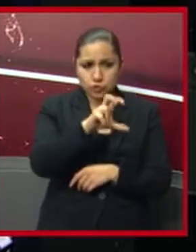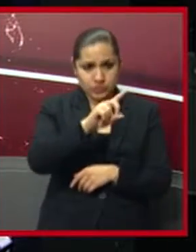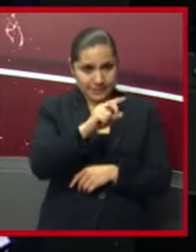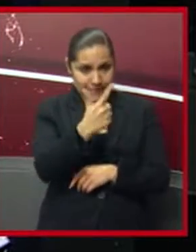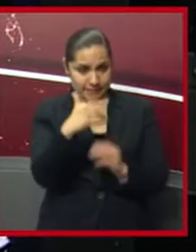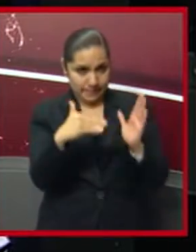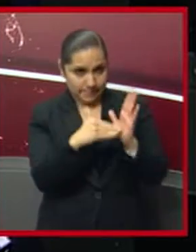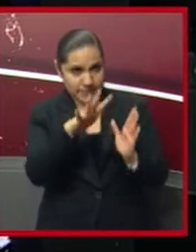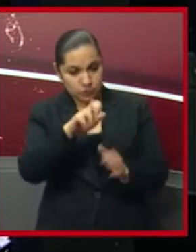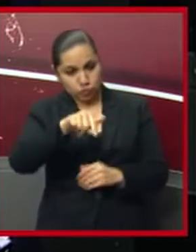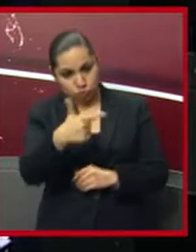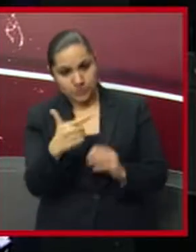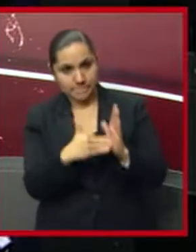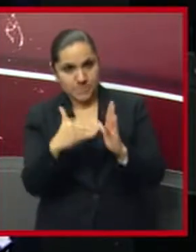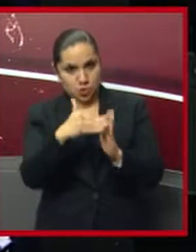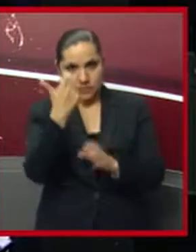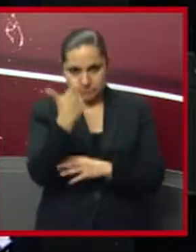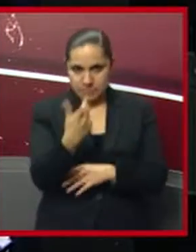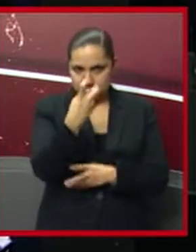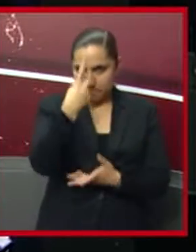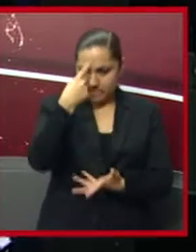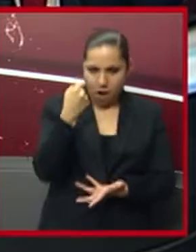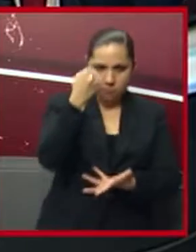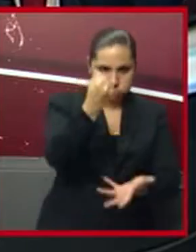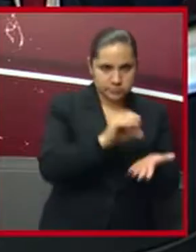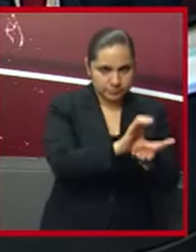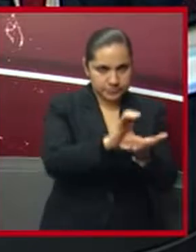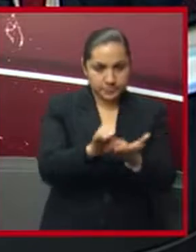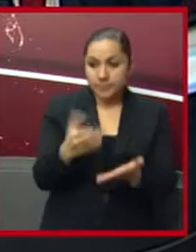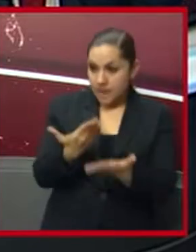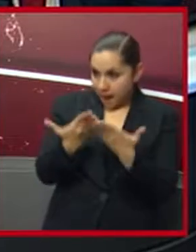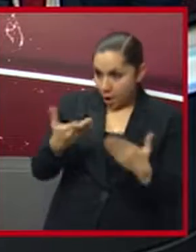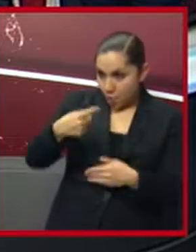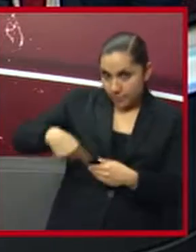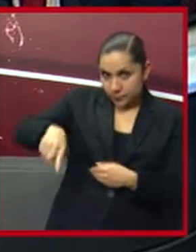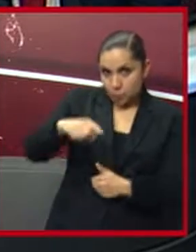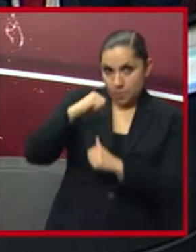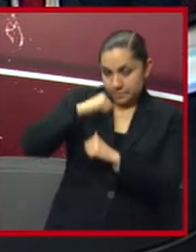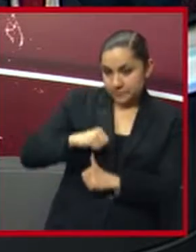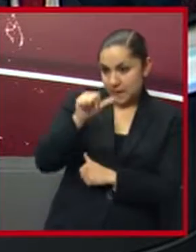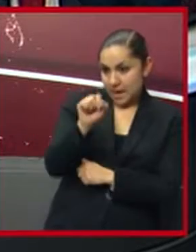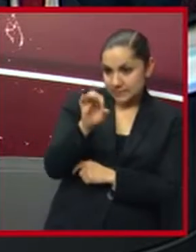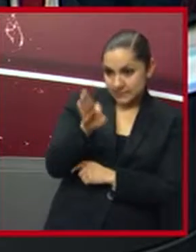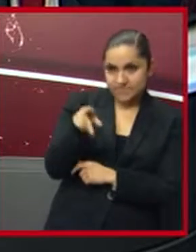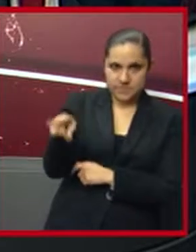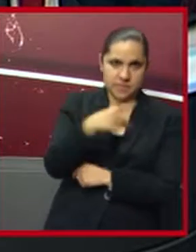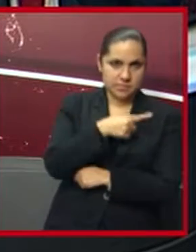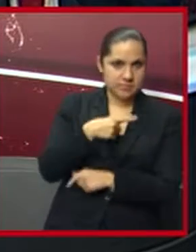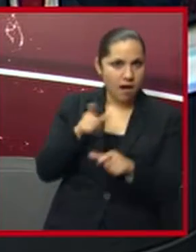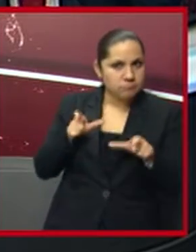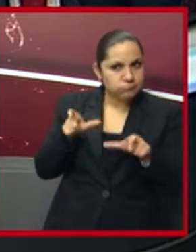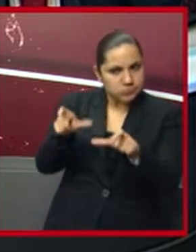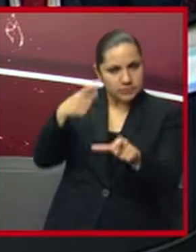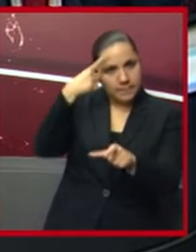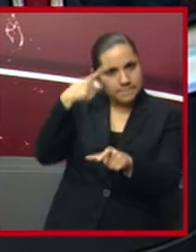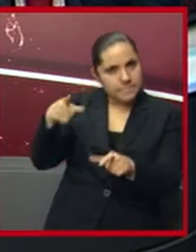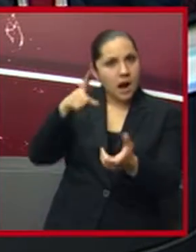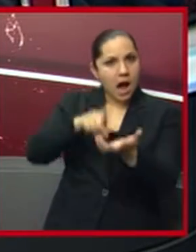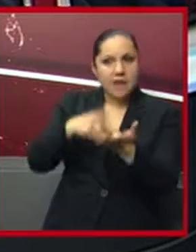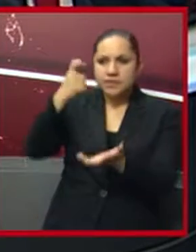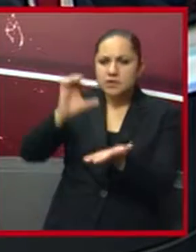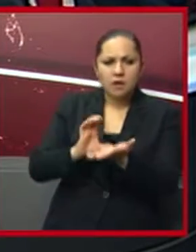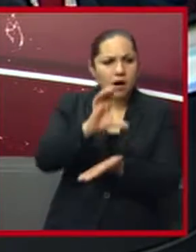4.837.512 millones de pesos aproximadamente. Y ahora su trabajo será a través de la Auditoría Superior de la Federación vigilar que ese dinero se aplique para lo que lo están